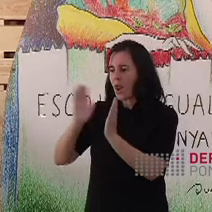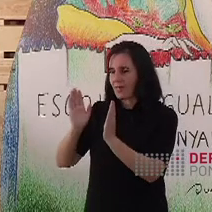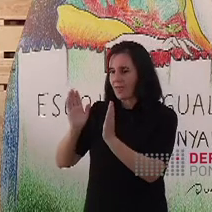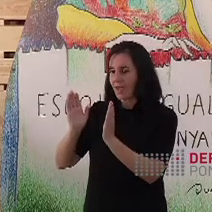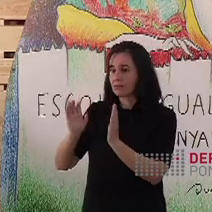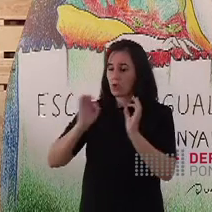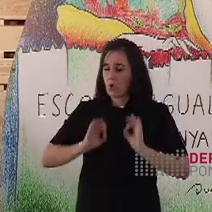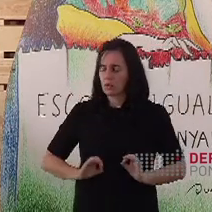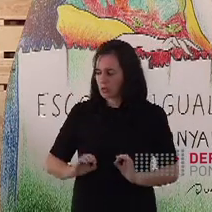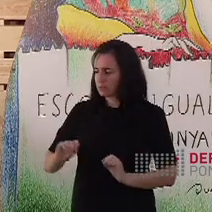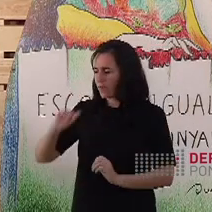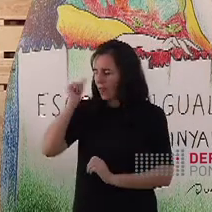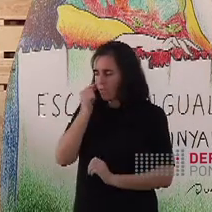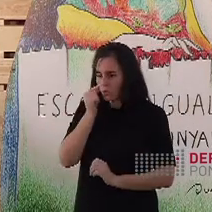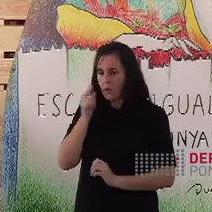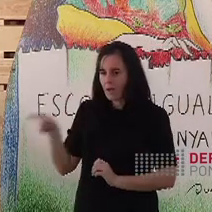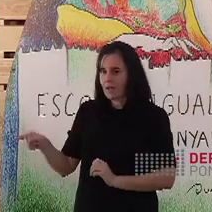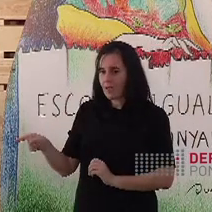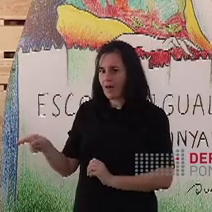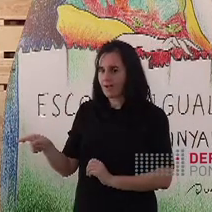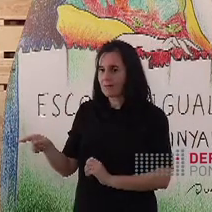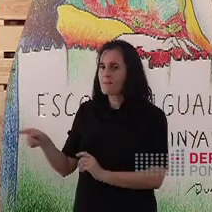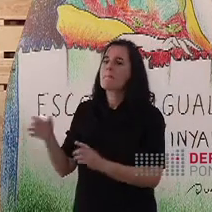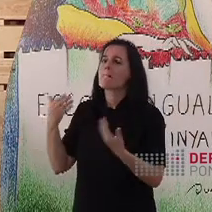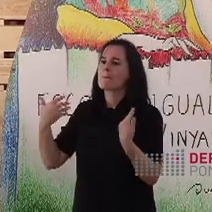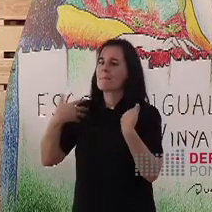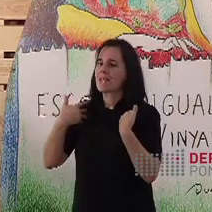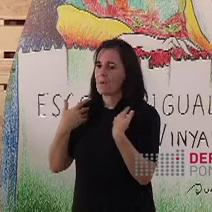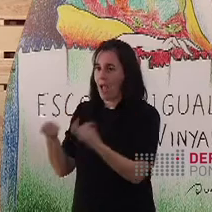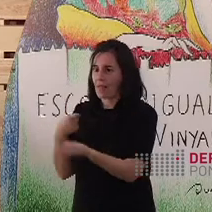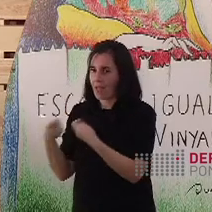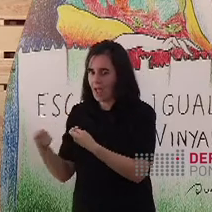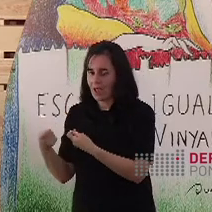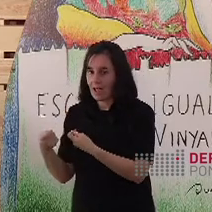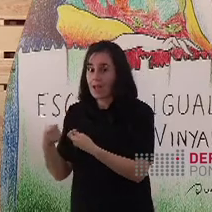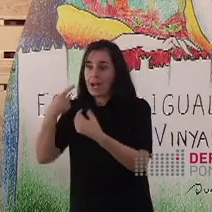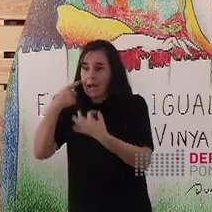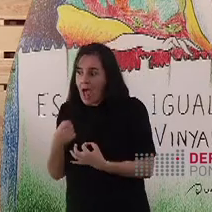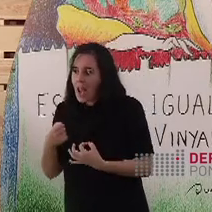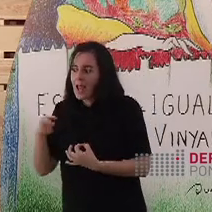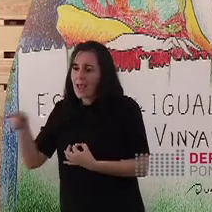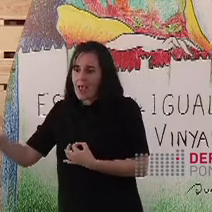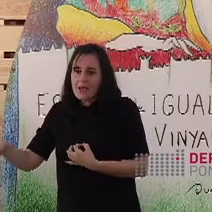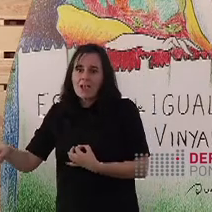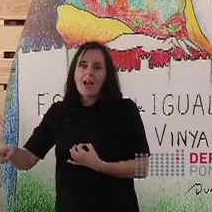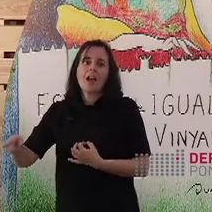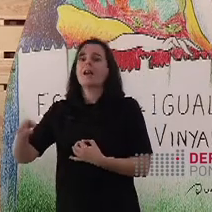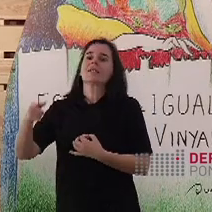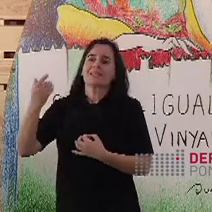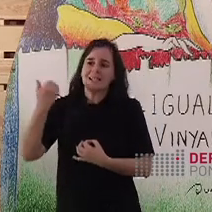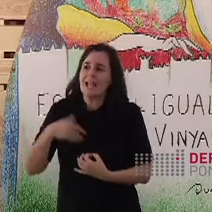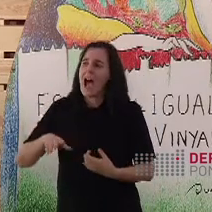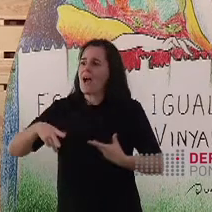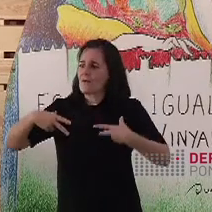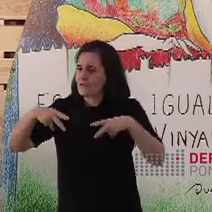unha detección de unha víctima de trata sin que se produciera, nin que fora necesaria que houbera a